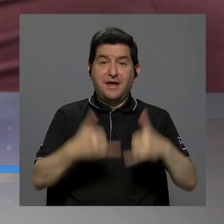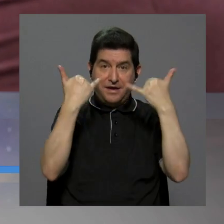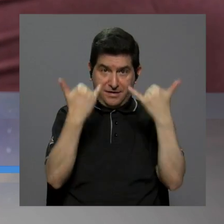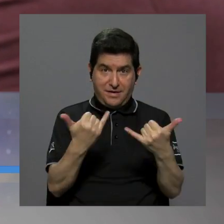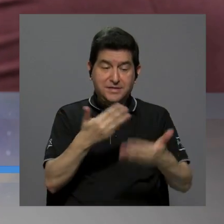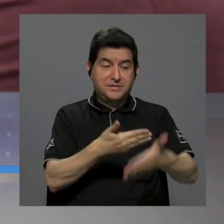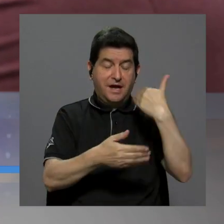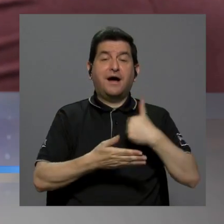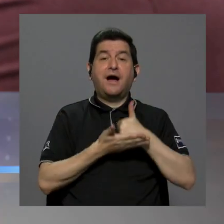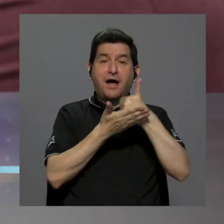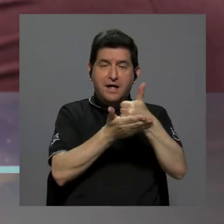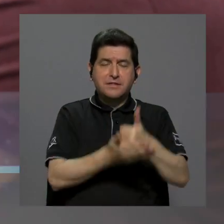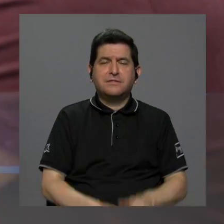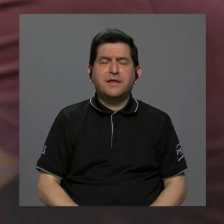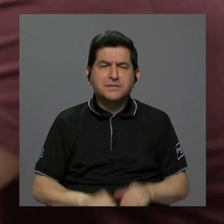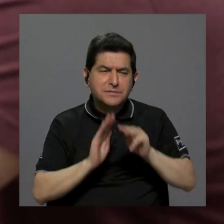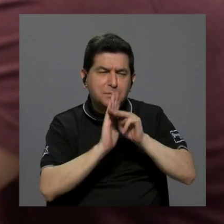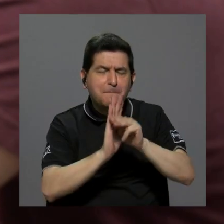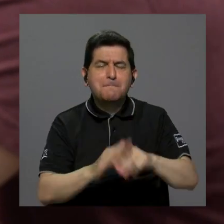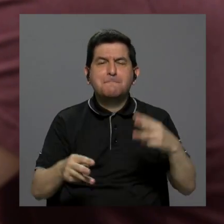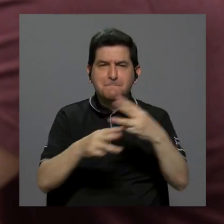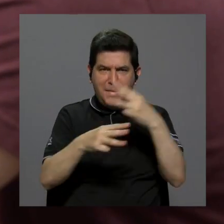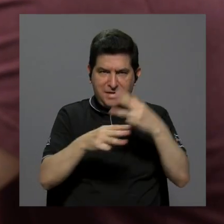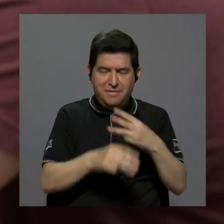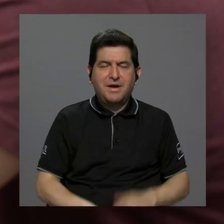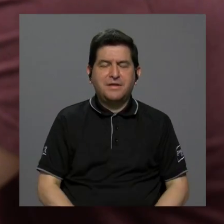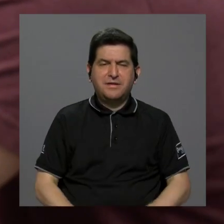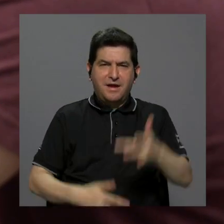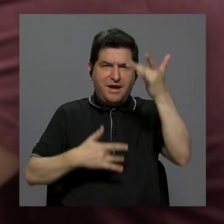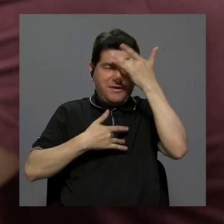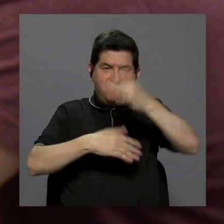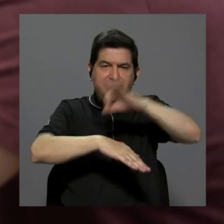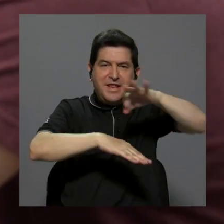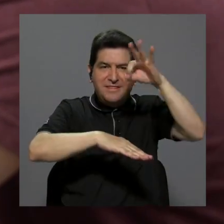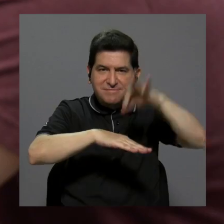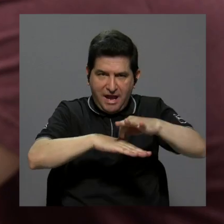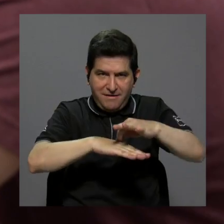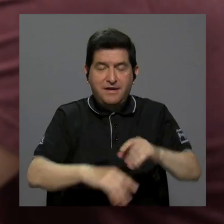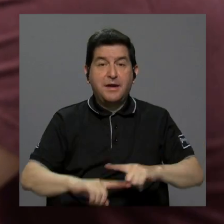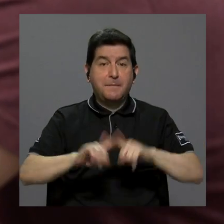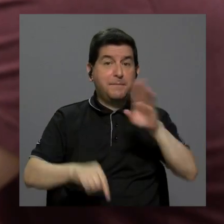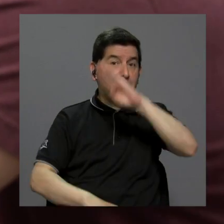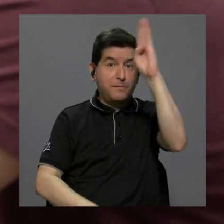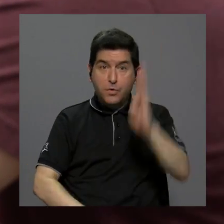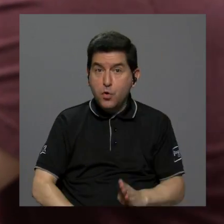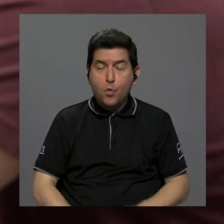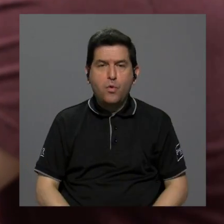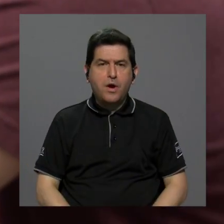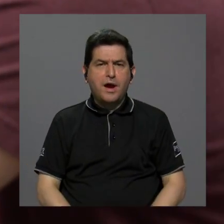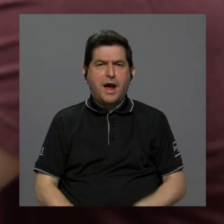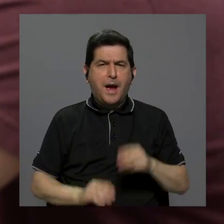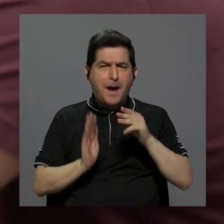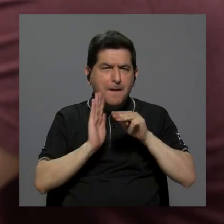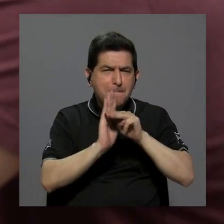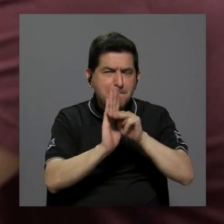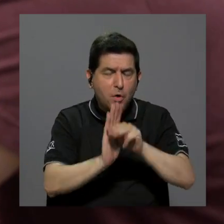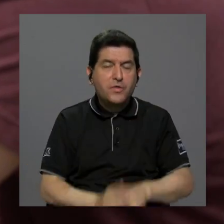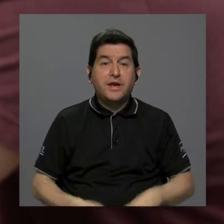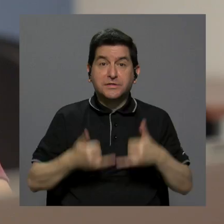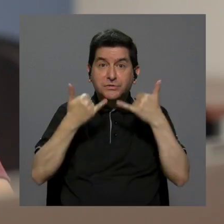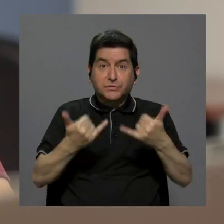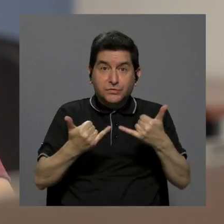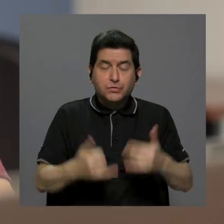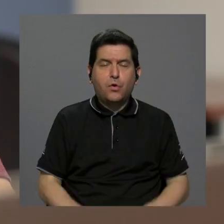ya había colaborado en la modelación matemática de la enfermedad del dengue, pero nunca en una modelación en